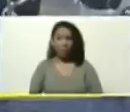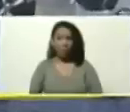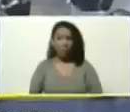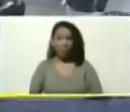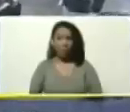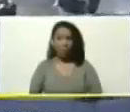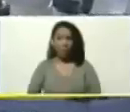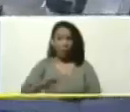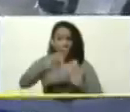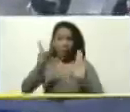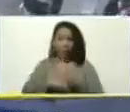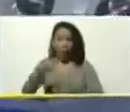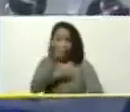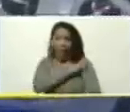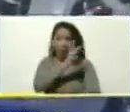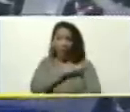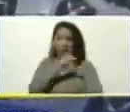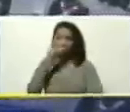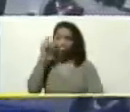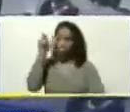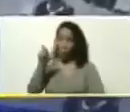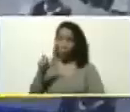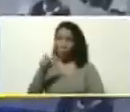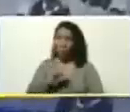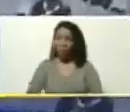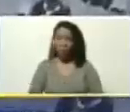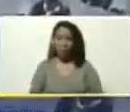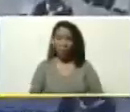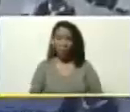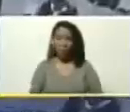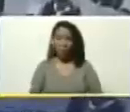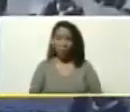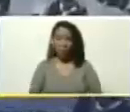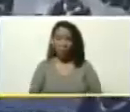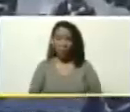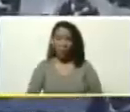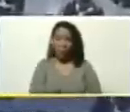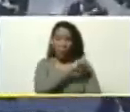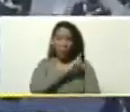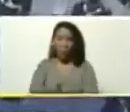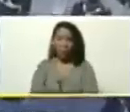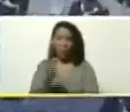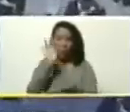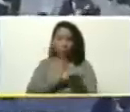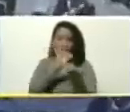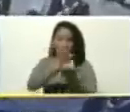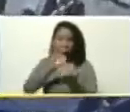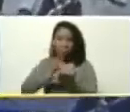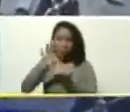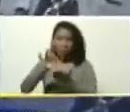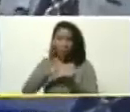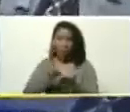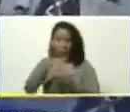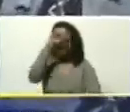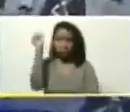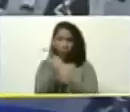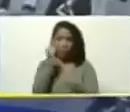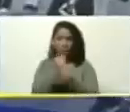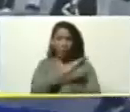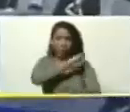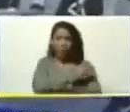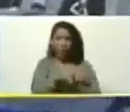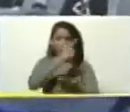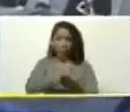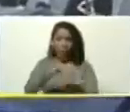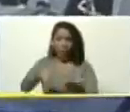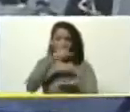Ciudadano general en jefe, Domingo Antonio Hernández Lares, comandante estratégico operacional de la Fuerza Armada